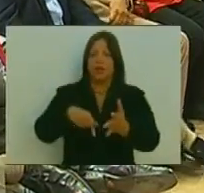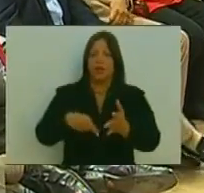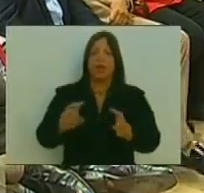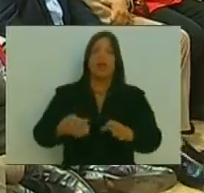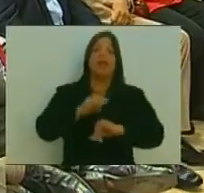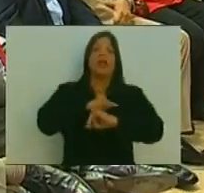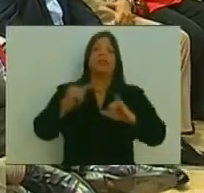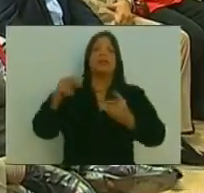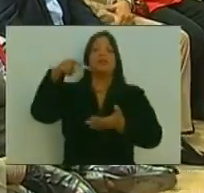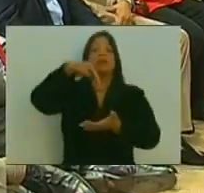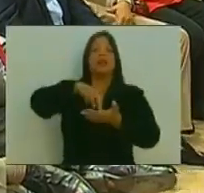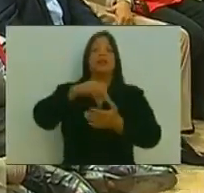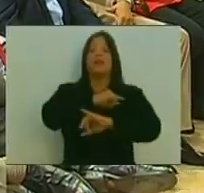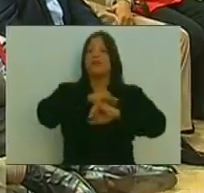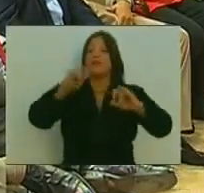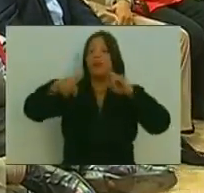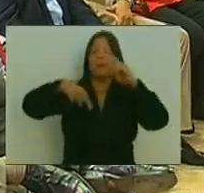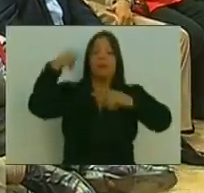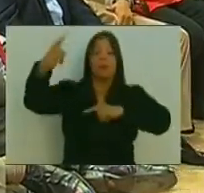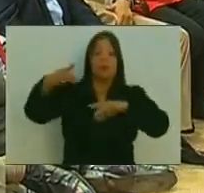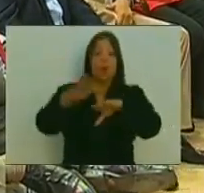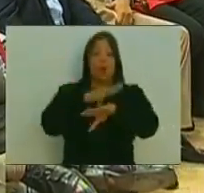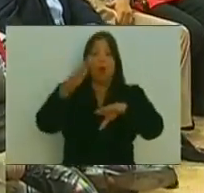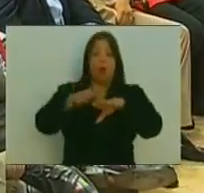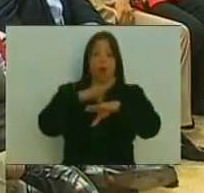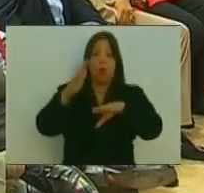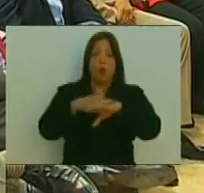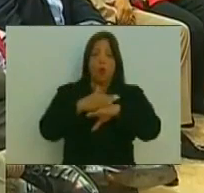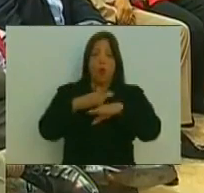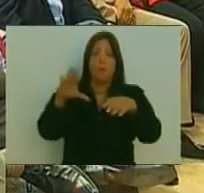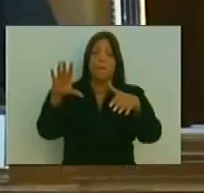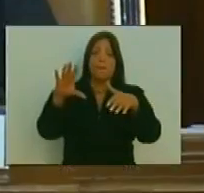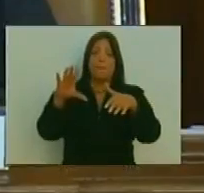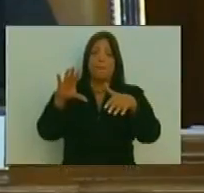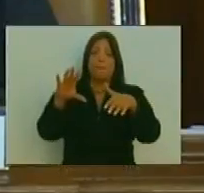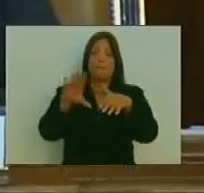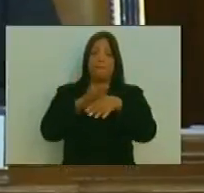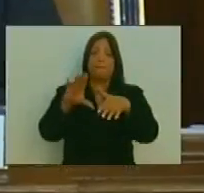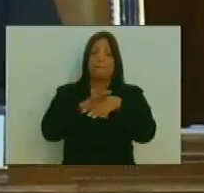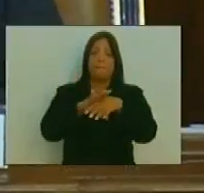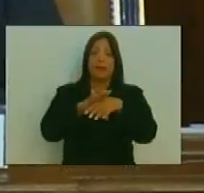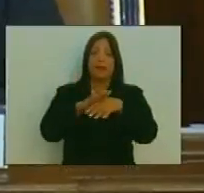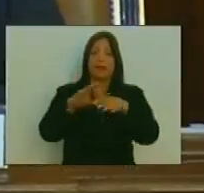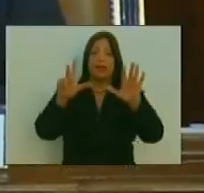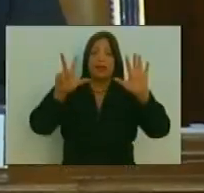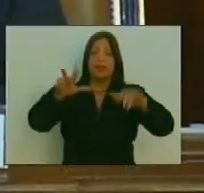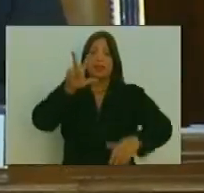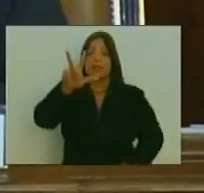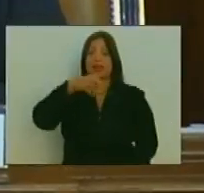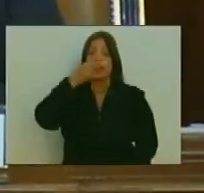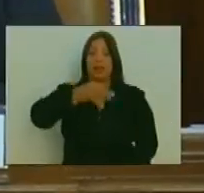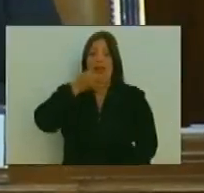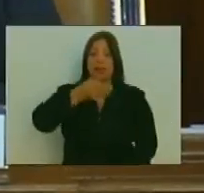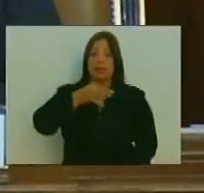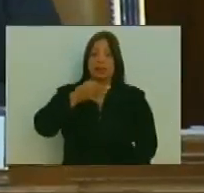levanta esta sesión y se convoca a sesión ordinaria el día martes a las 3 de la tarde. Despedimos entonces,